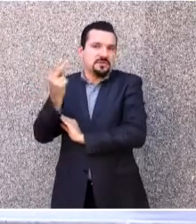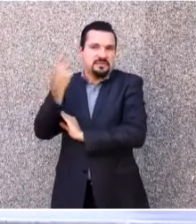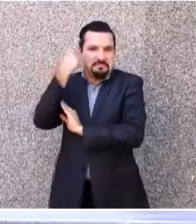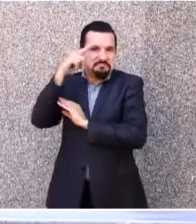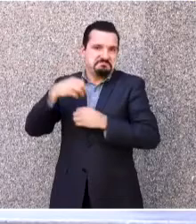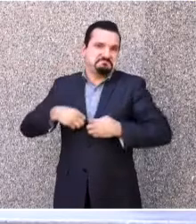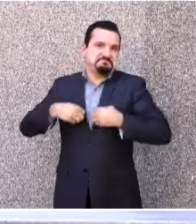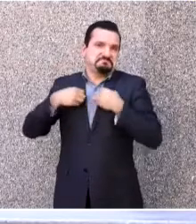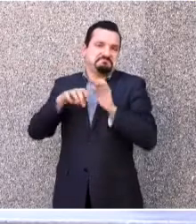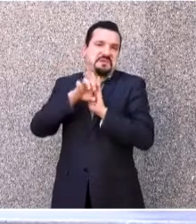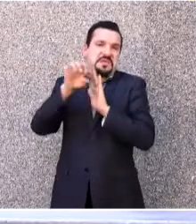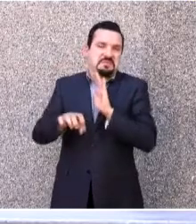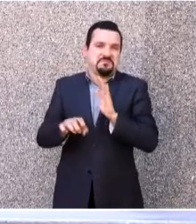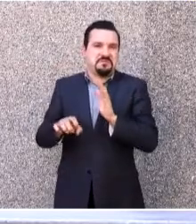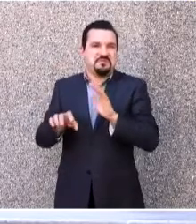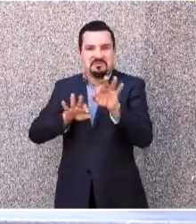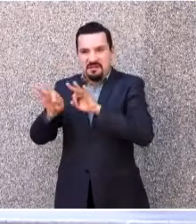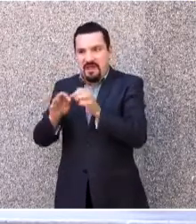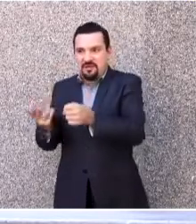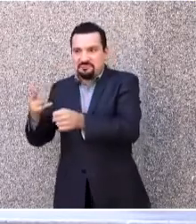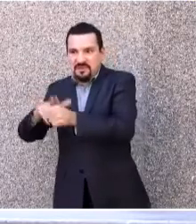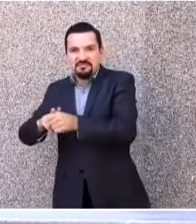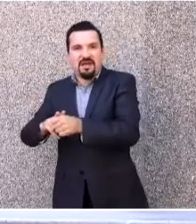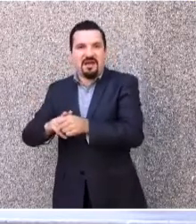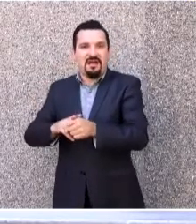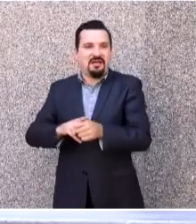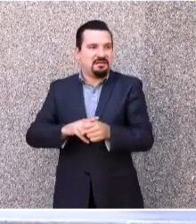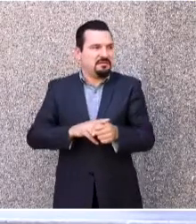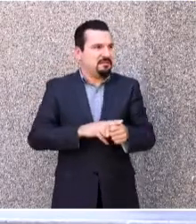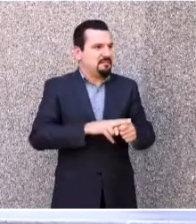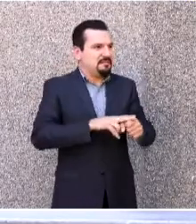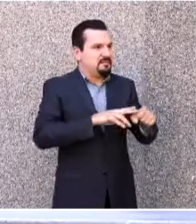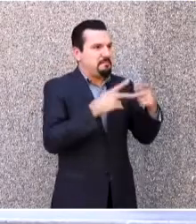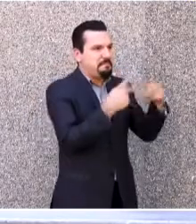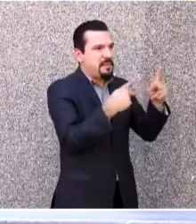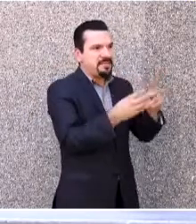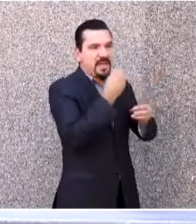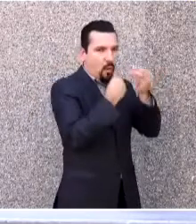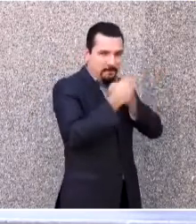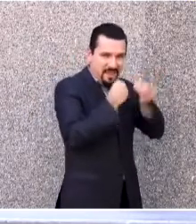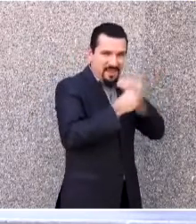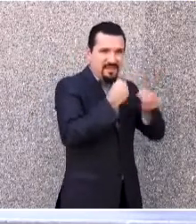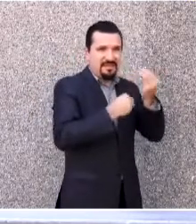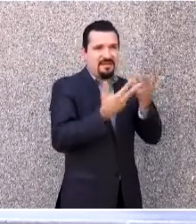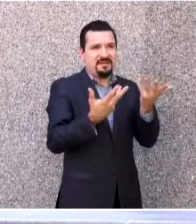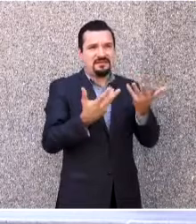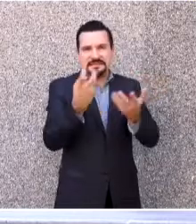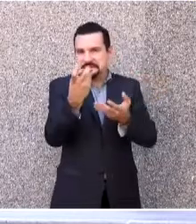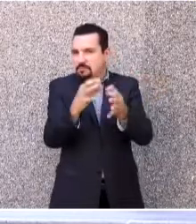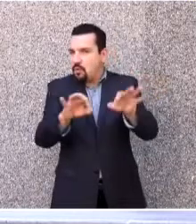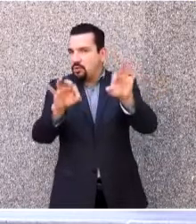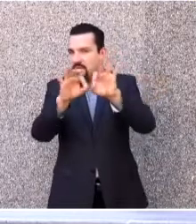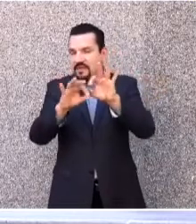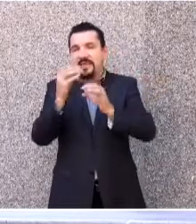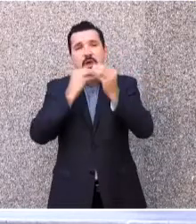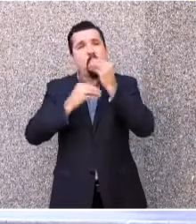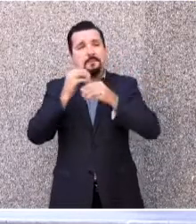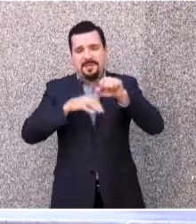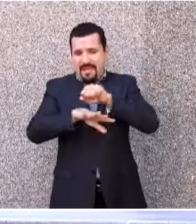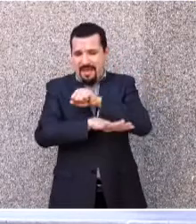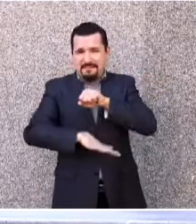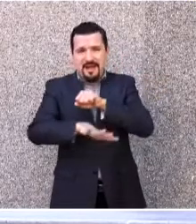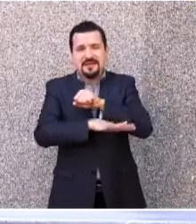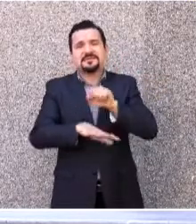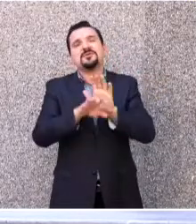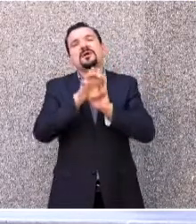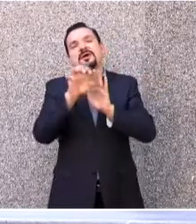y decíamos salud, alimentos, dentro de los alimentos los realmente básicos. O sea,